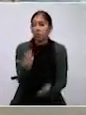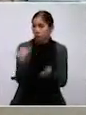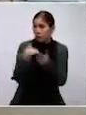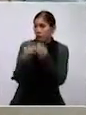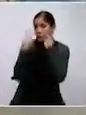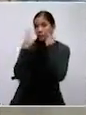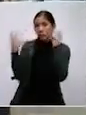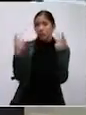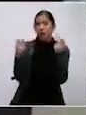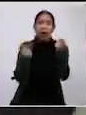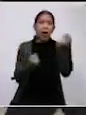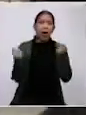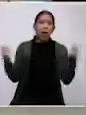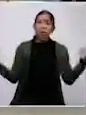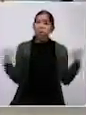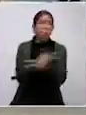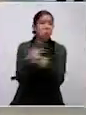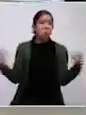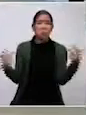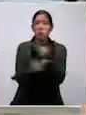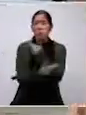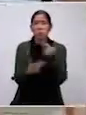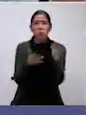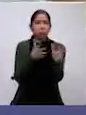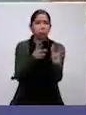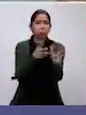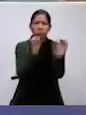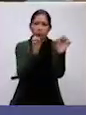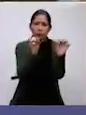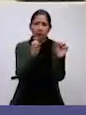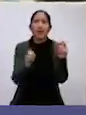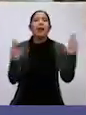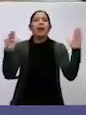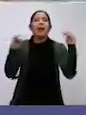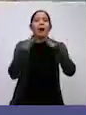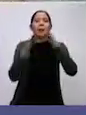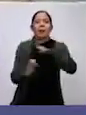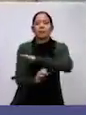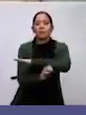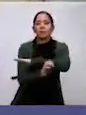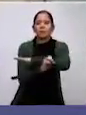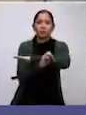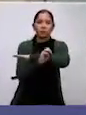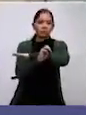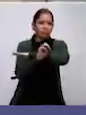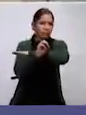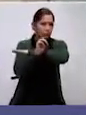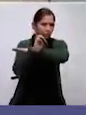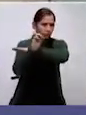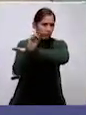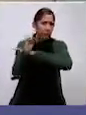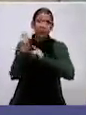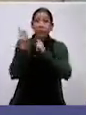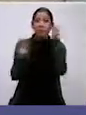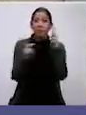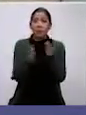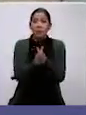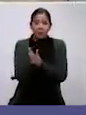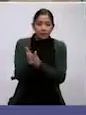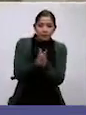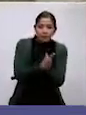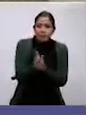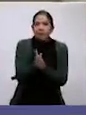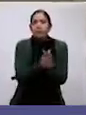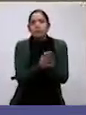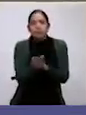esta hora de la mañana, va amaneciendo en la ciudad de La Paz, y también la gente ya poco a poco va tomando la